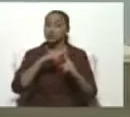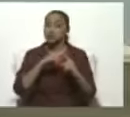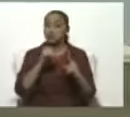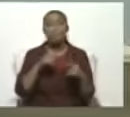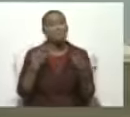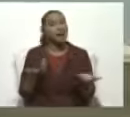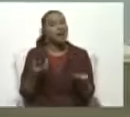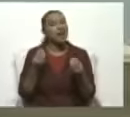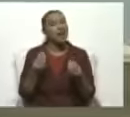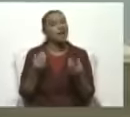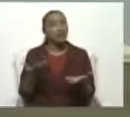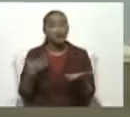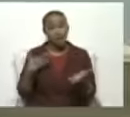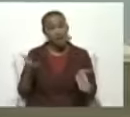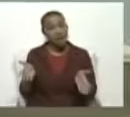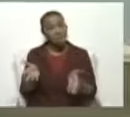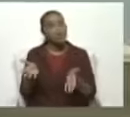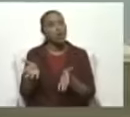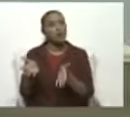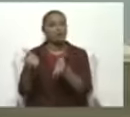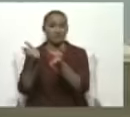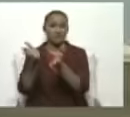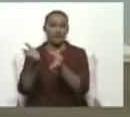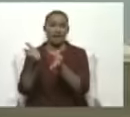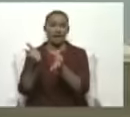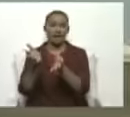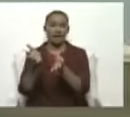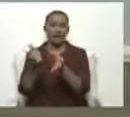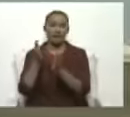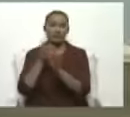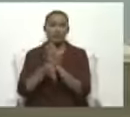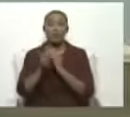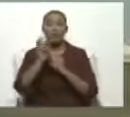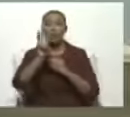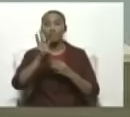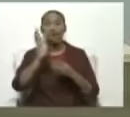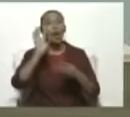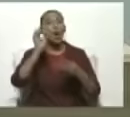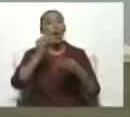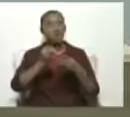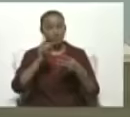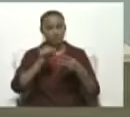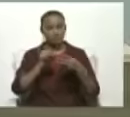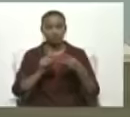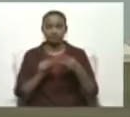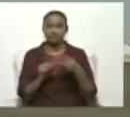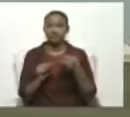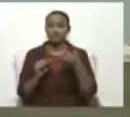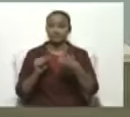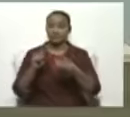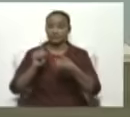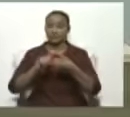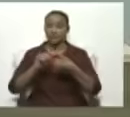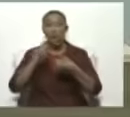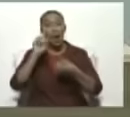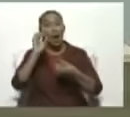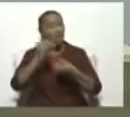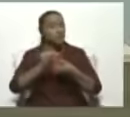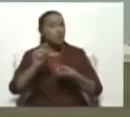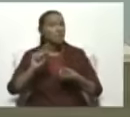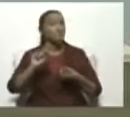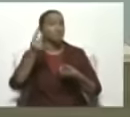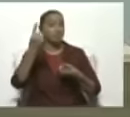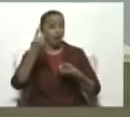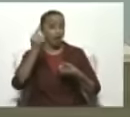lo que nosotros hemos colocado como uno de los 3 objetivos fundamentales. El primero de ellos, la participación. Decíamos